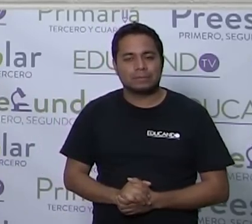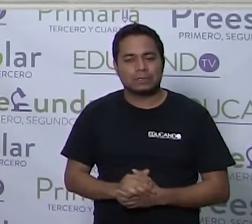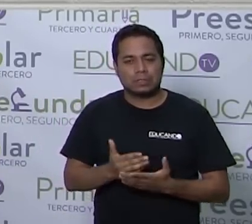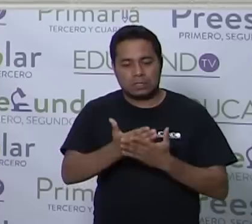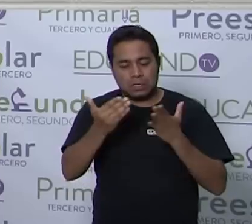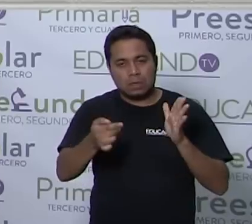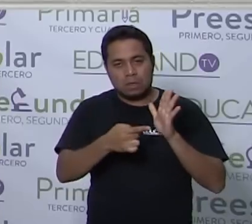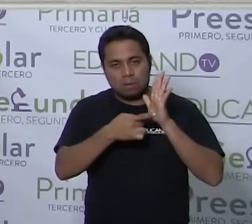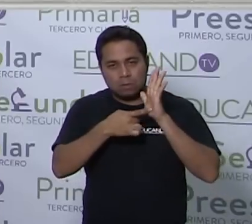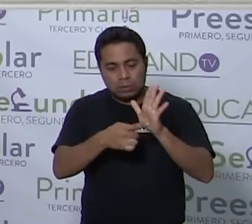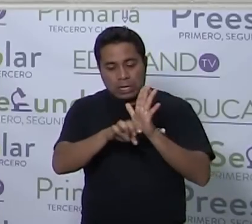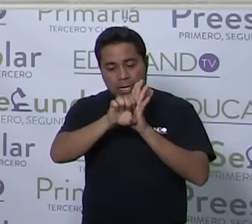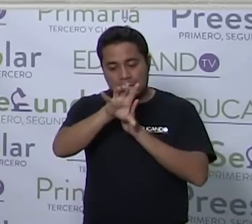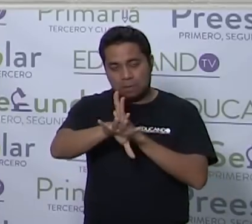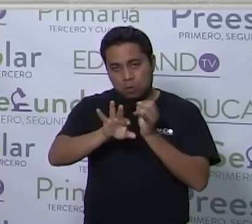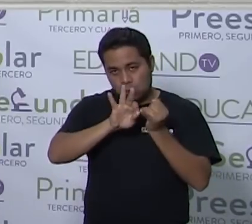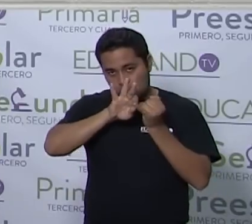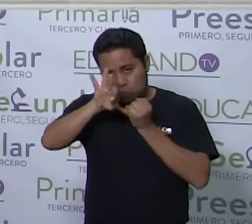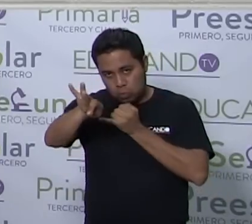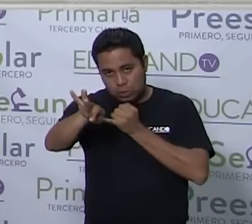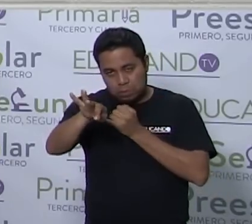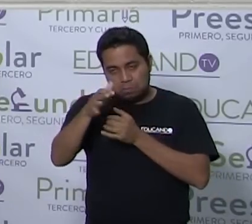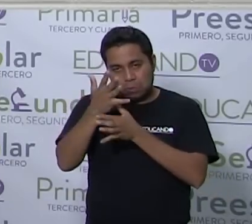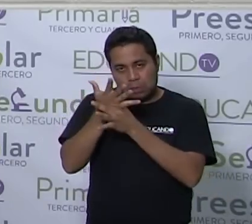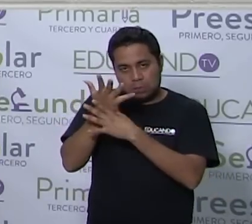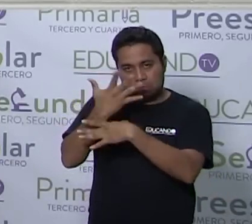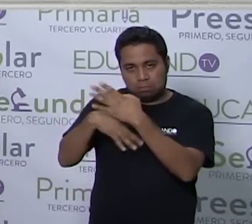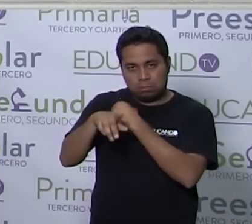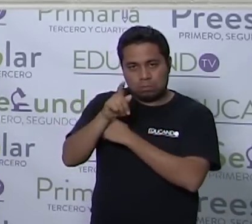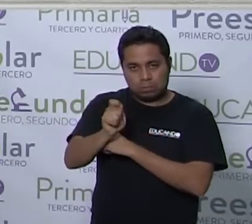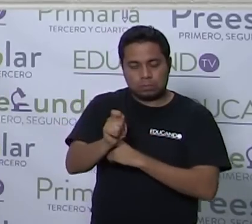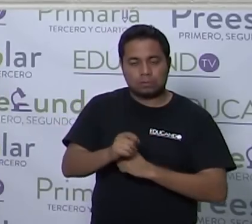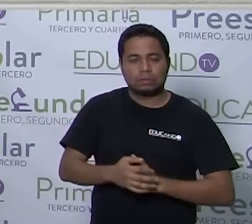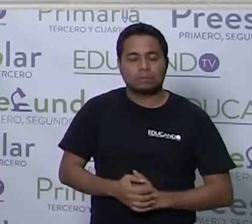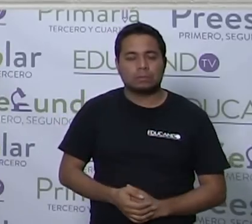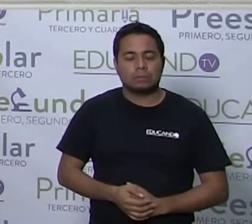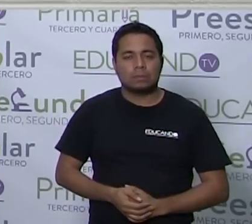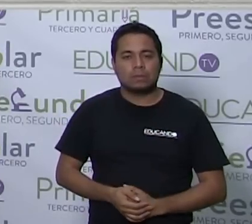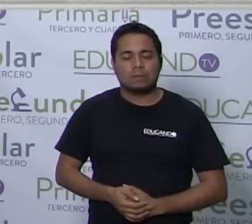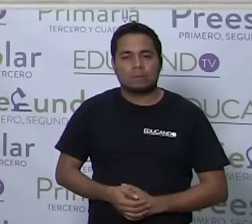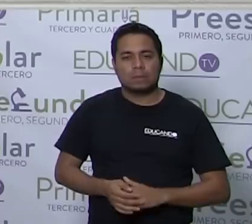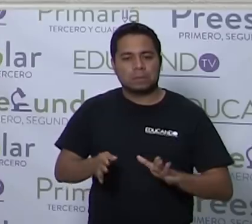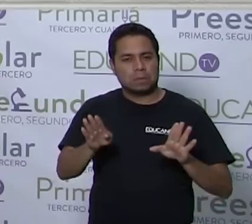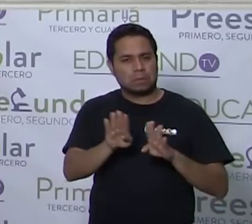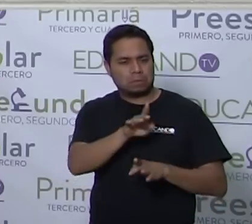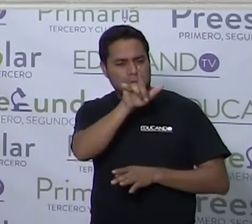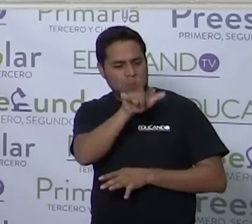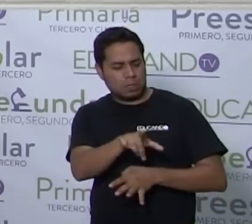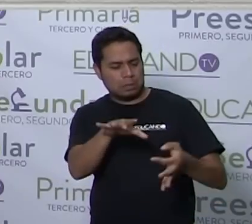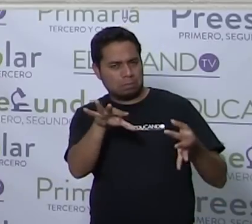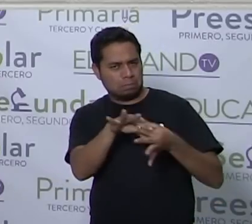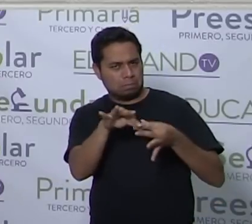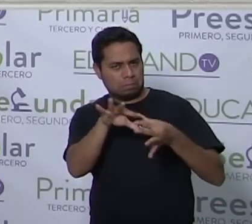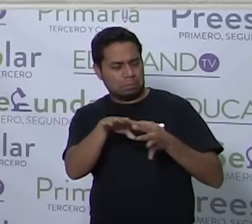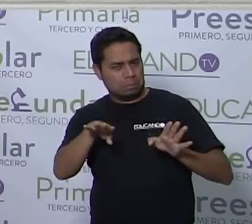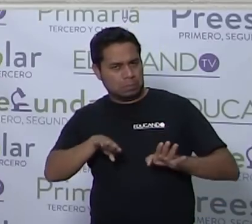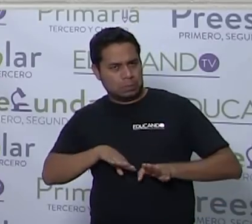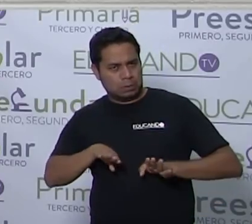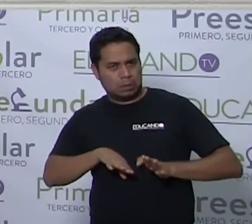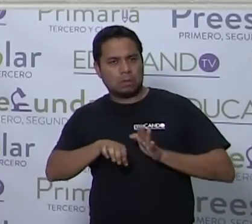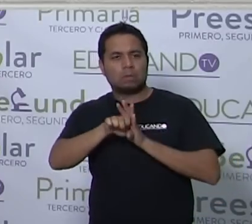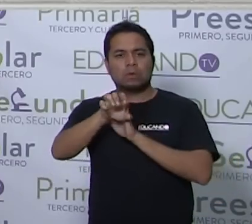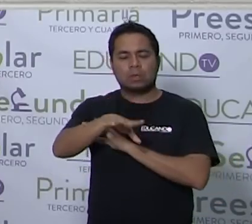el último ejemplo que nos dice cómo poder describir. Si yo escribo